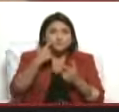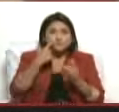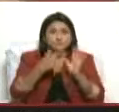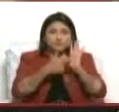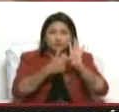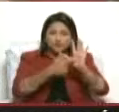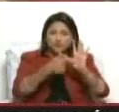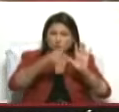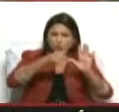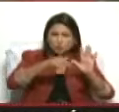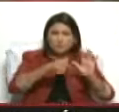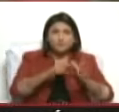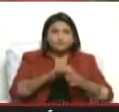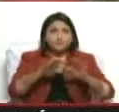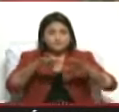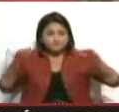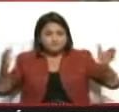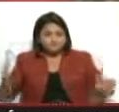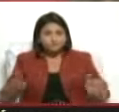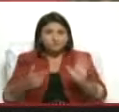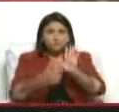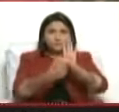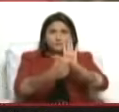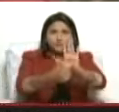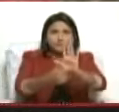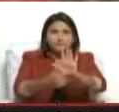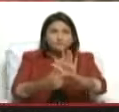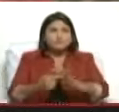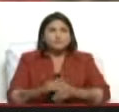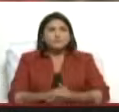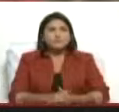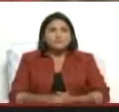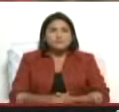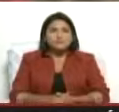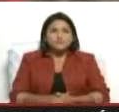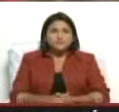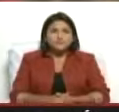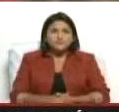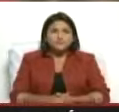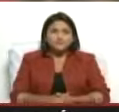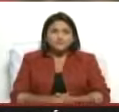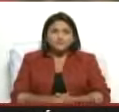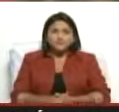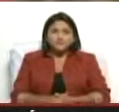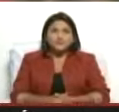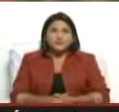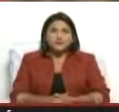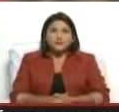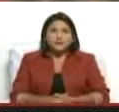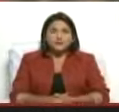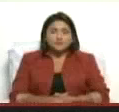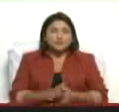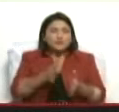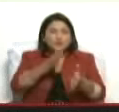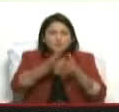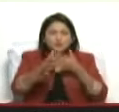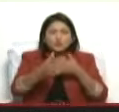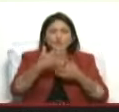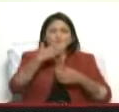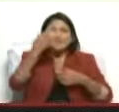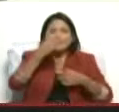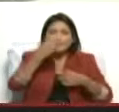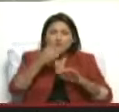hoy en este Mesón en este en esta en este ving que revelan la lo que efectivamente ocurrió que nada tiene que